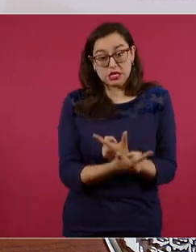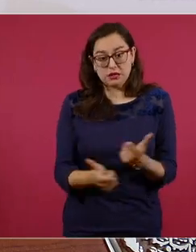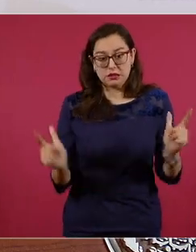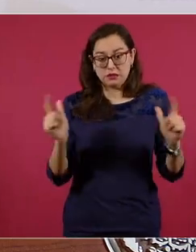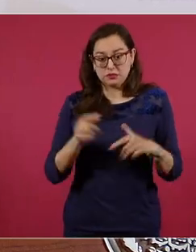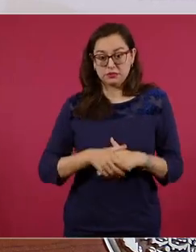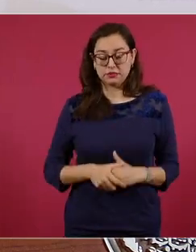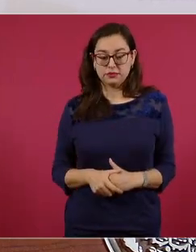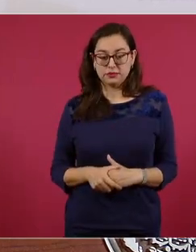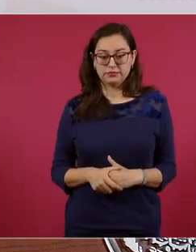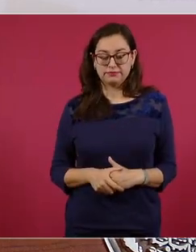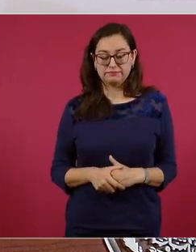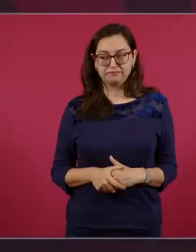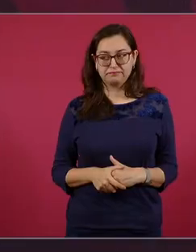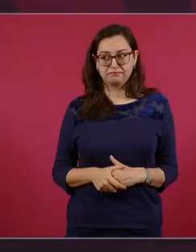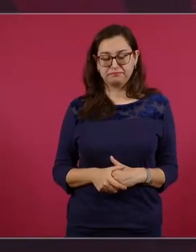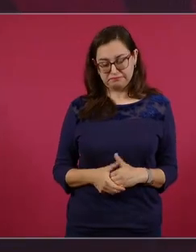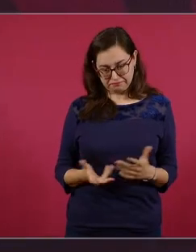puede ser